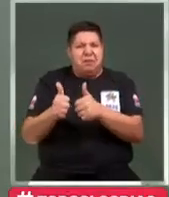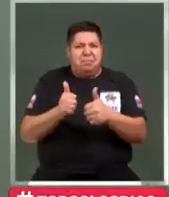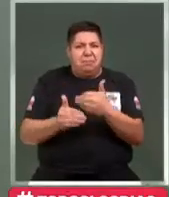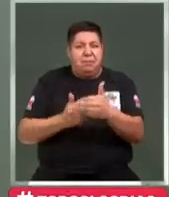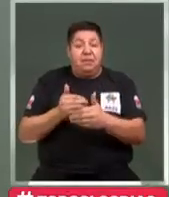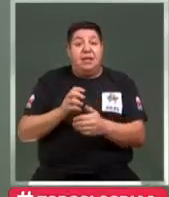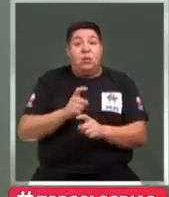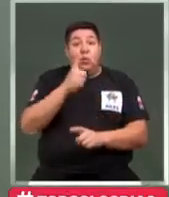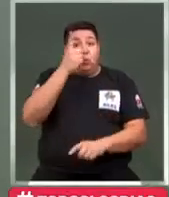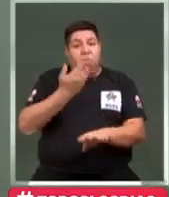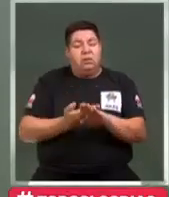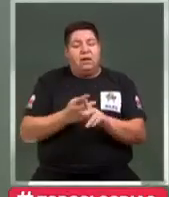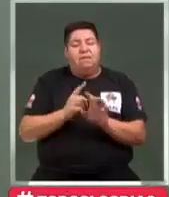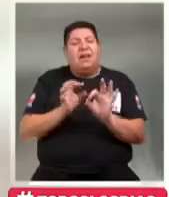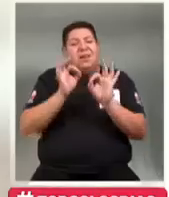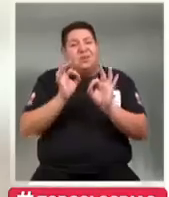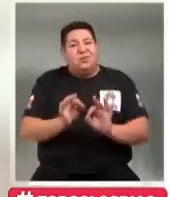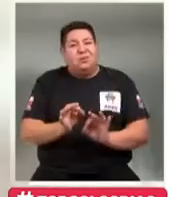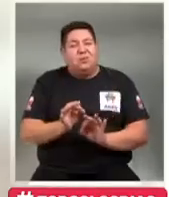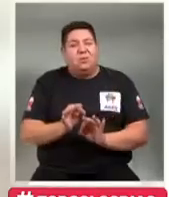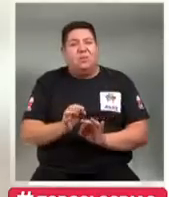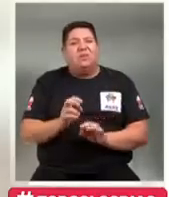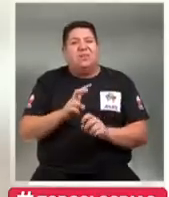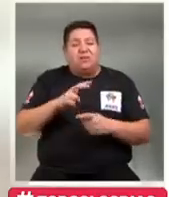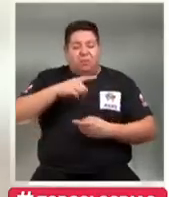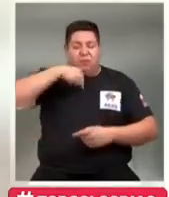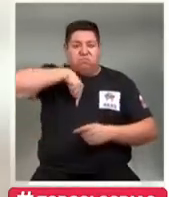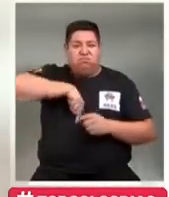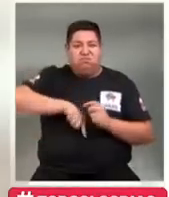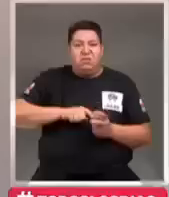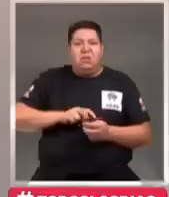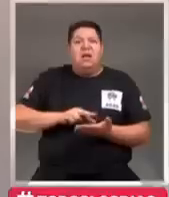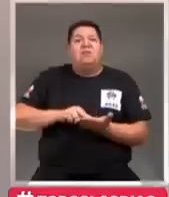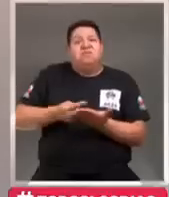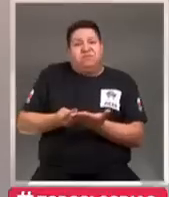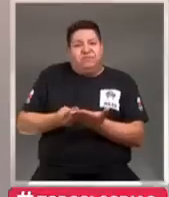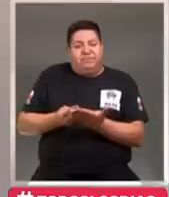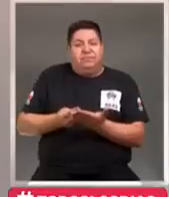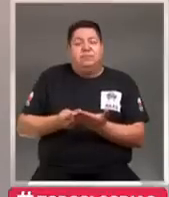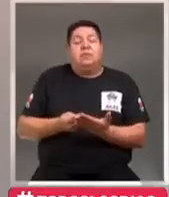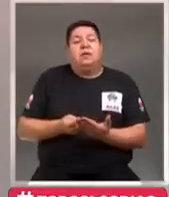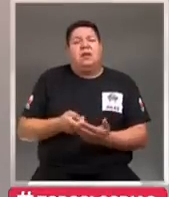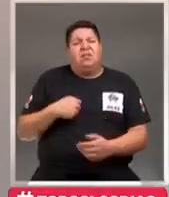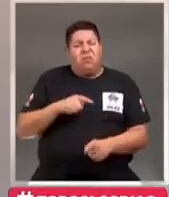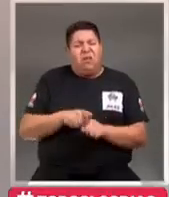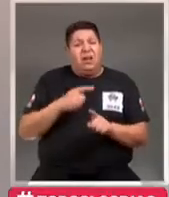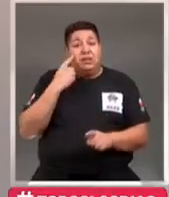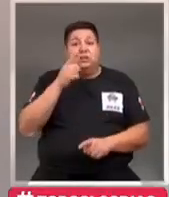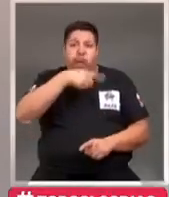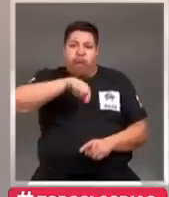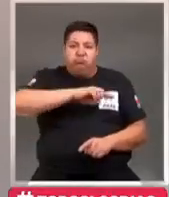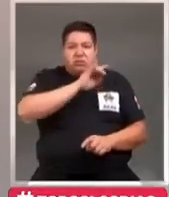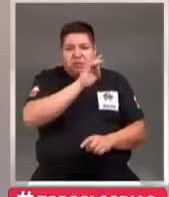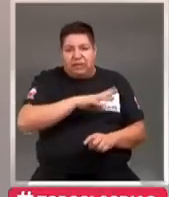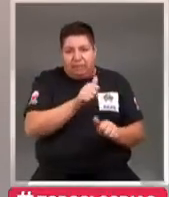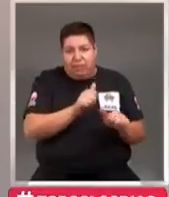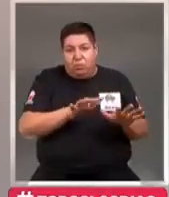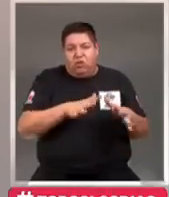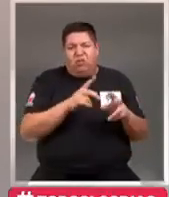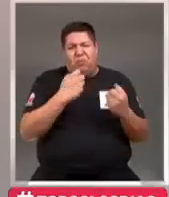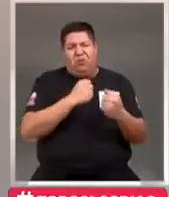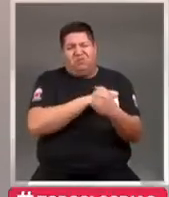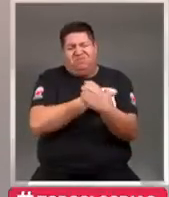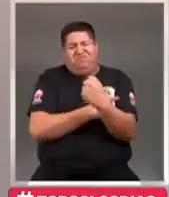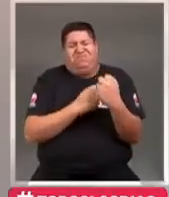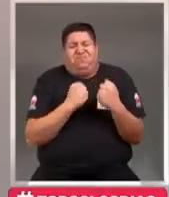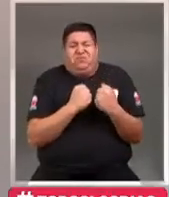una quimioterapia me hizo producir una convulsión. Sabíamos que era fuerte, pero nunca pensamos que a ella